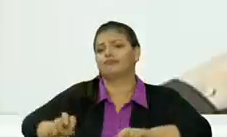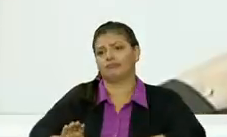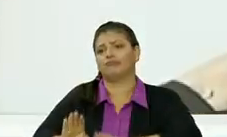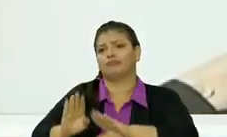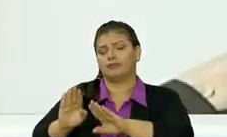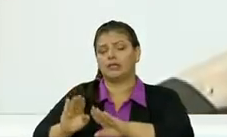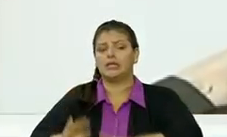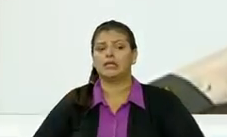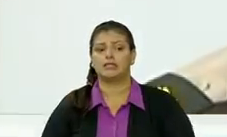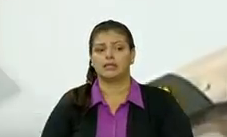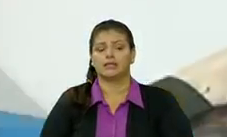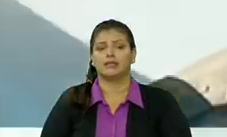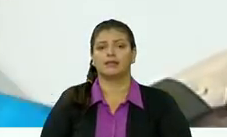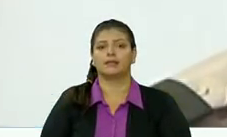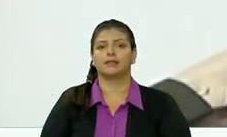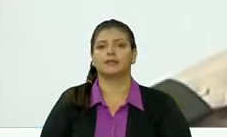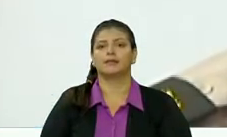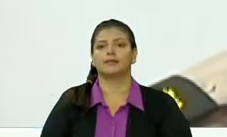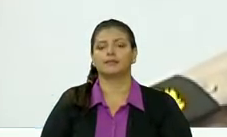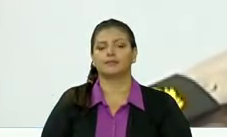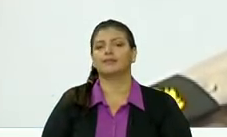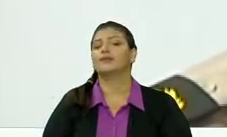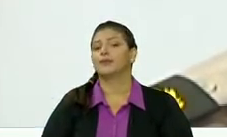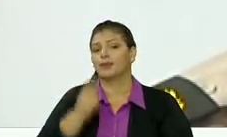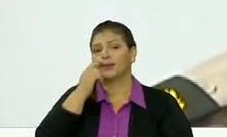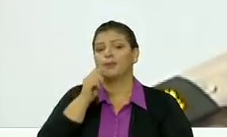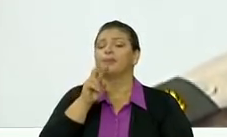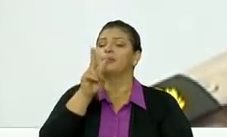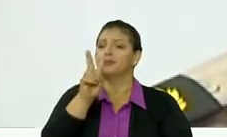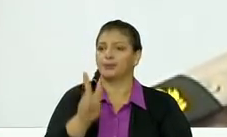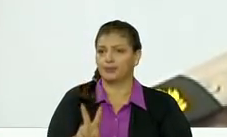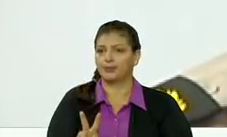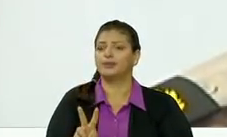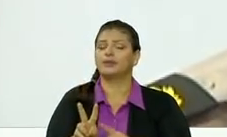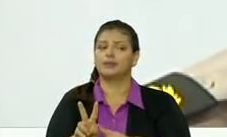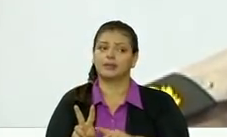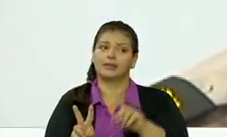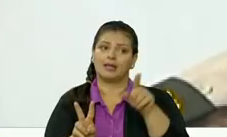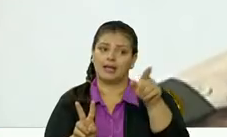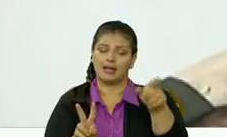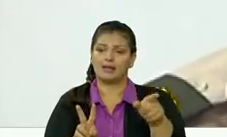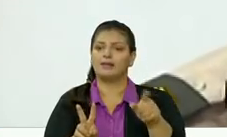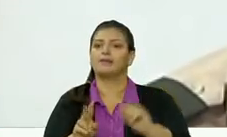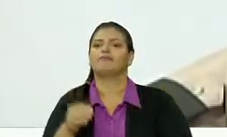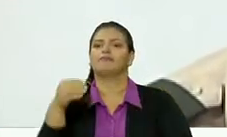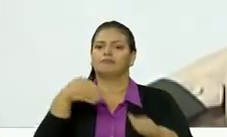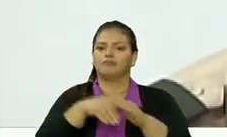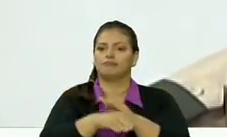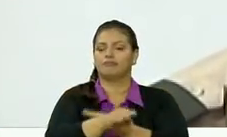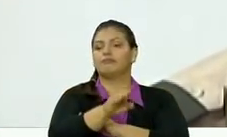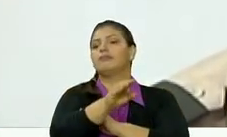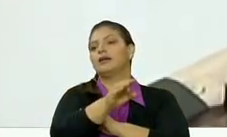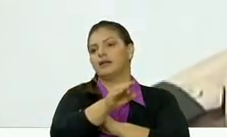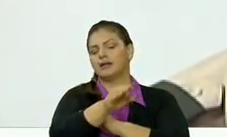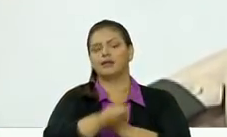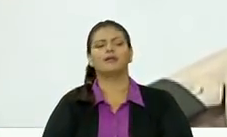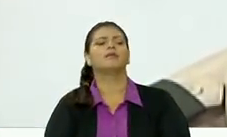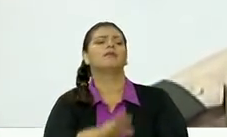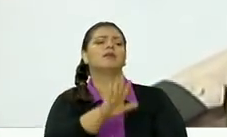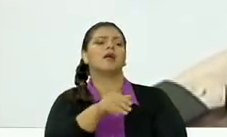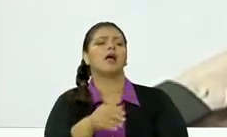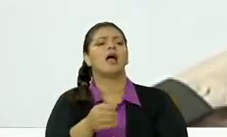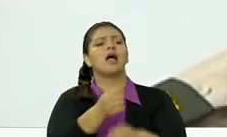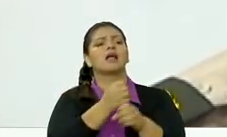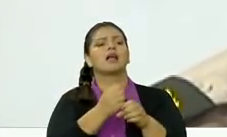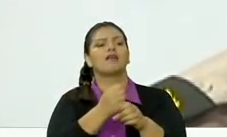reportó en la tarde. Se trata de dos delincuentes que han estado en el interior como consumidores. Y la CIPROBAN está con